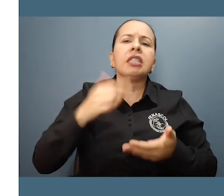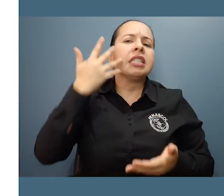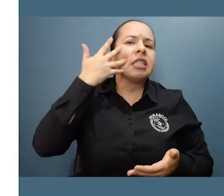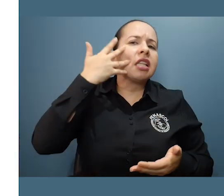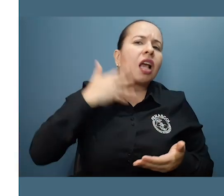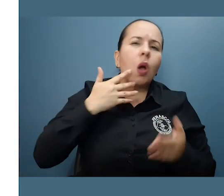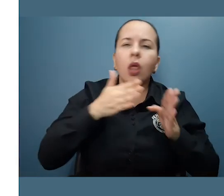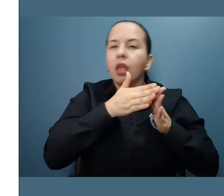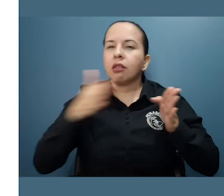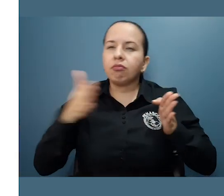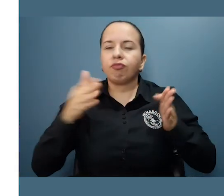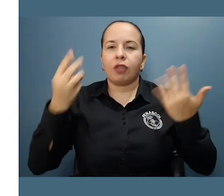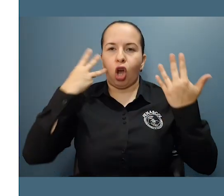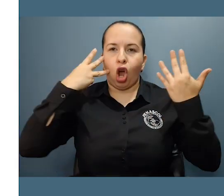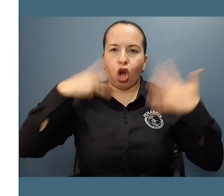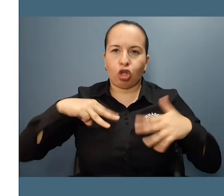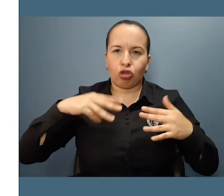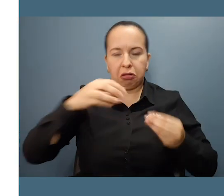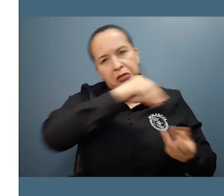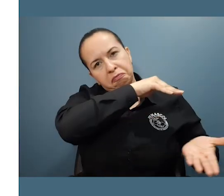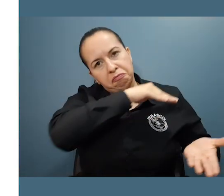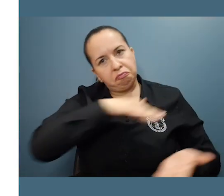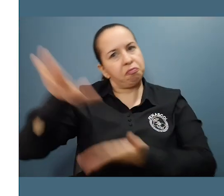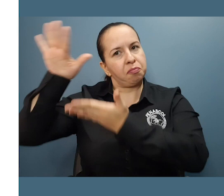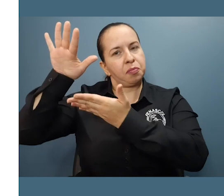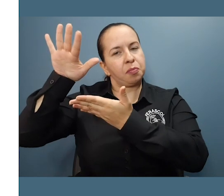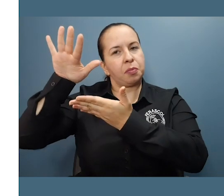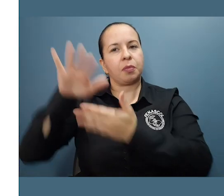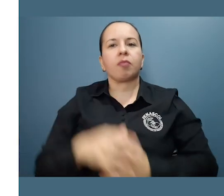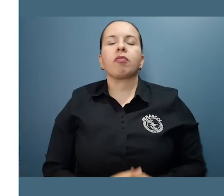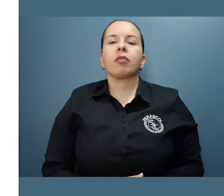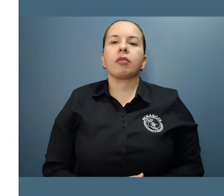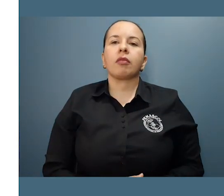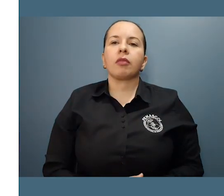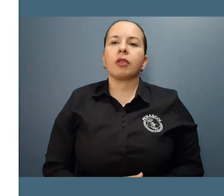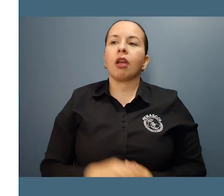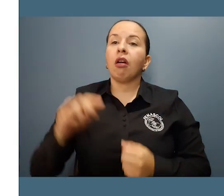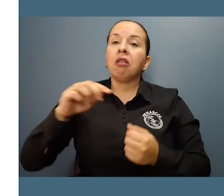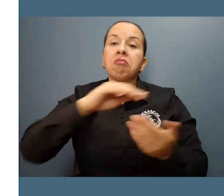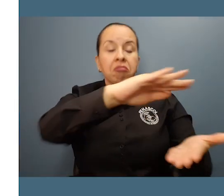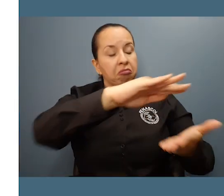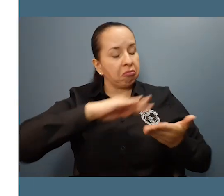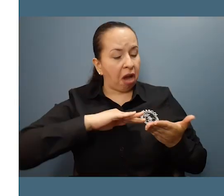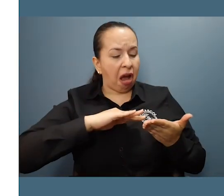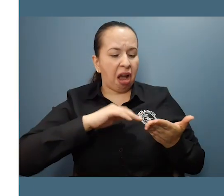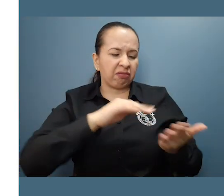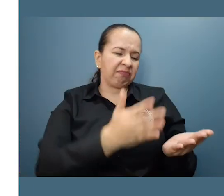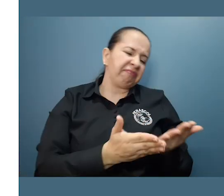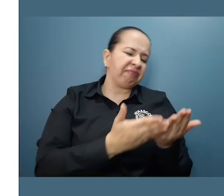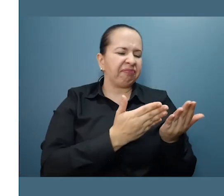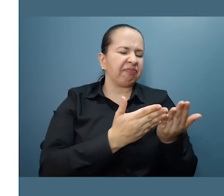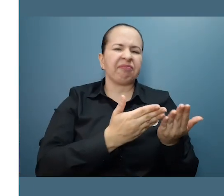Los despachos se realizan entre 5 a 8 días hábiles posteriores a la compra.